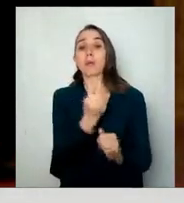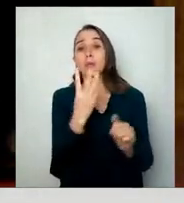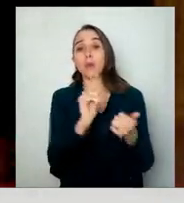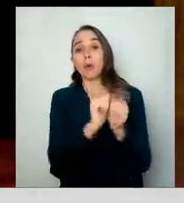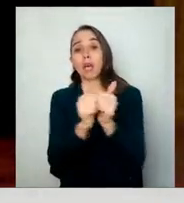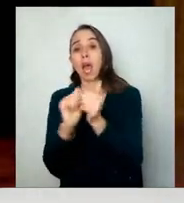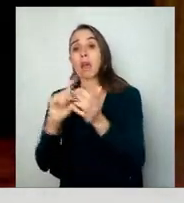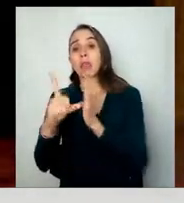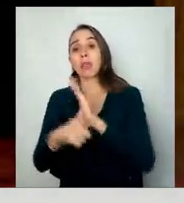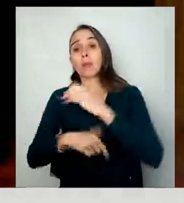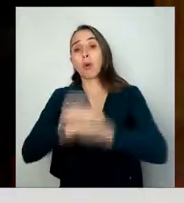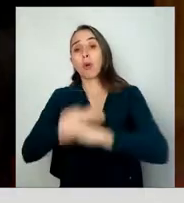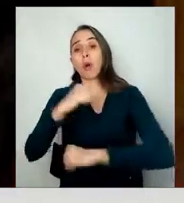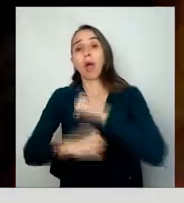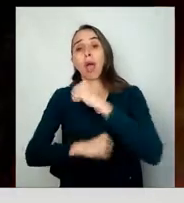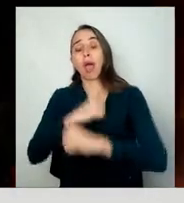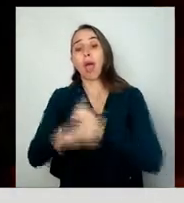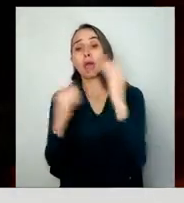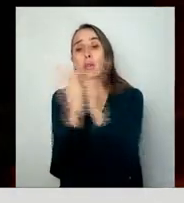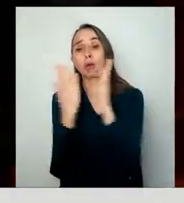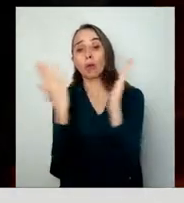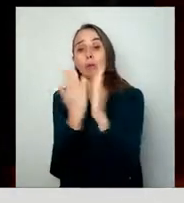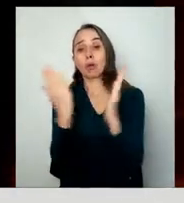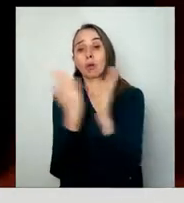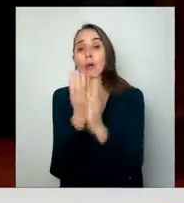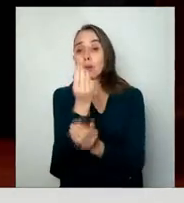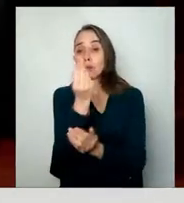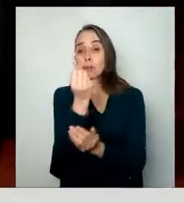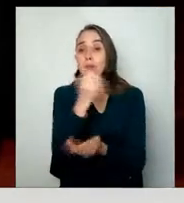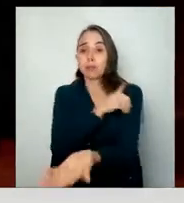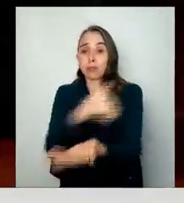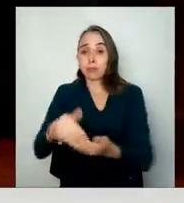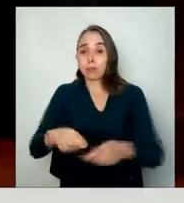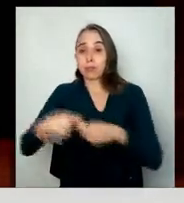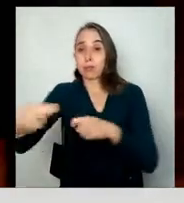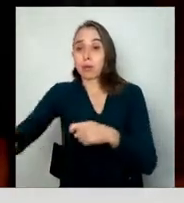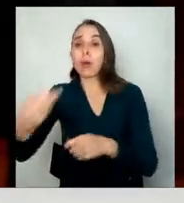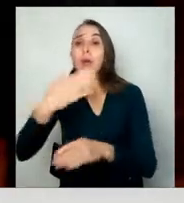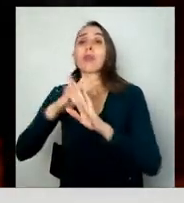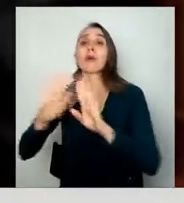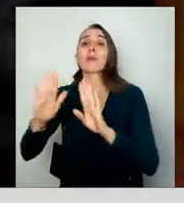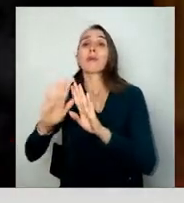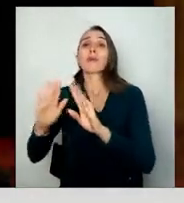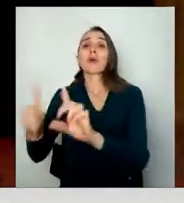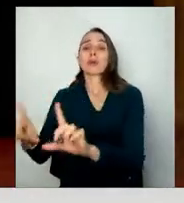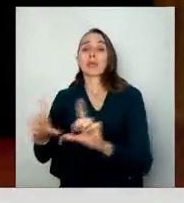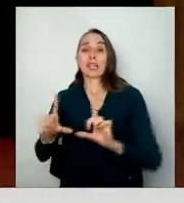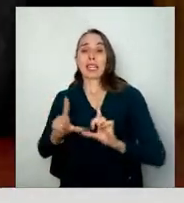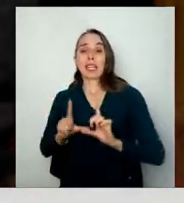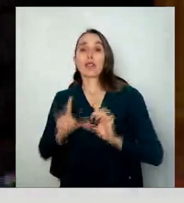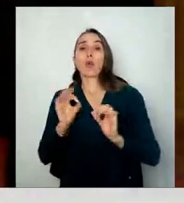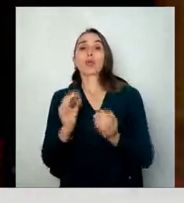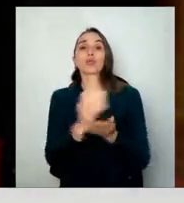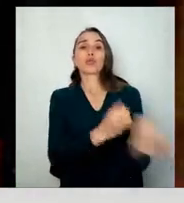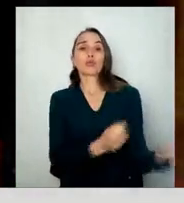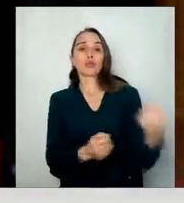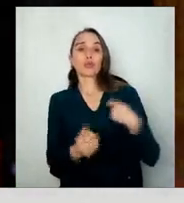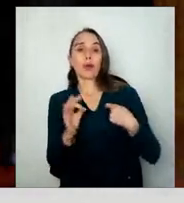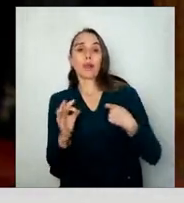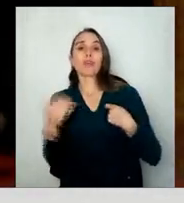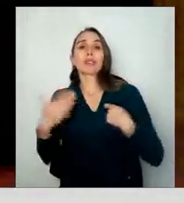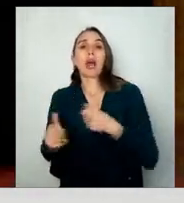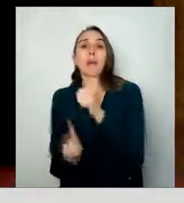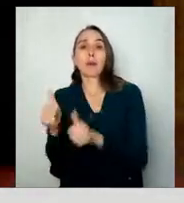de años además de recursos esperando la justa retribución con la obtención de un título profesional dicho título